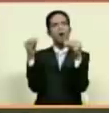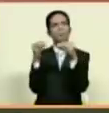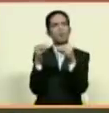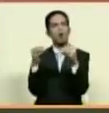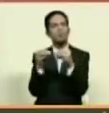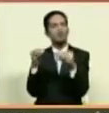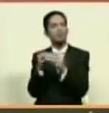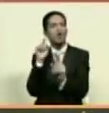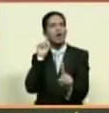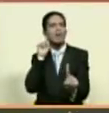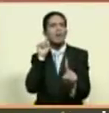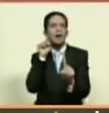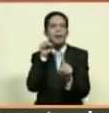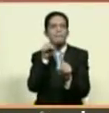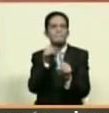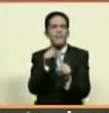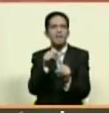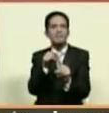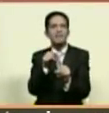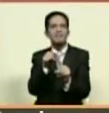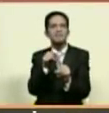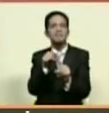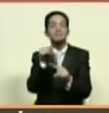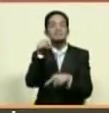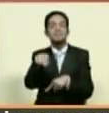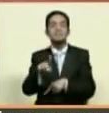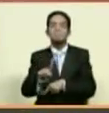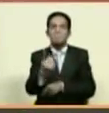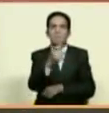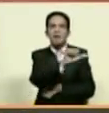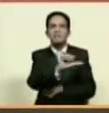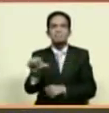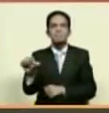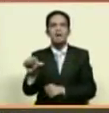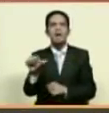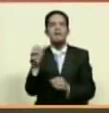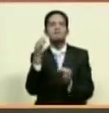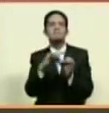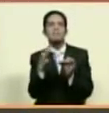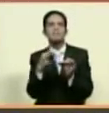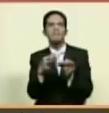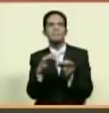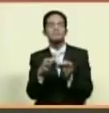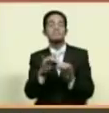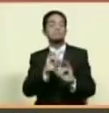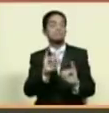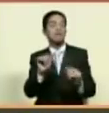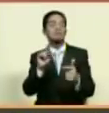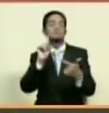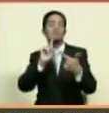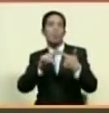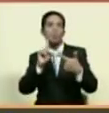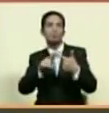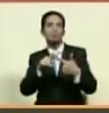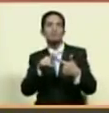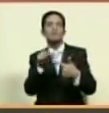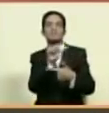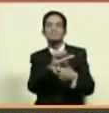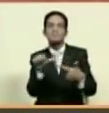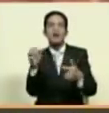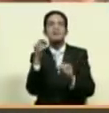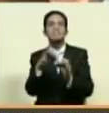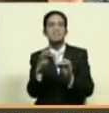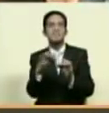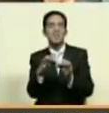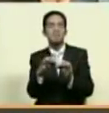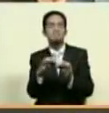metas propuestas para la primera semana de septiembre. Y ya la segunda semana de septiembre también augura